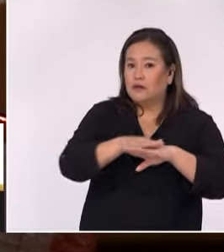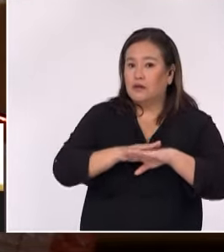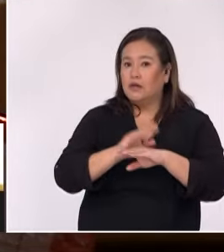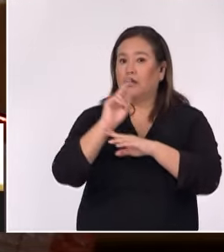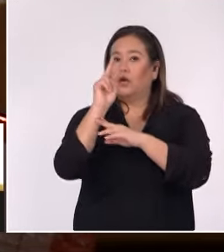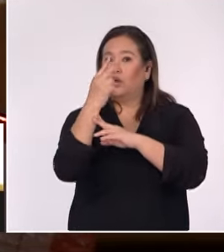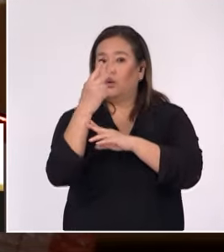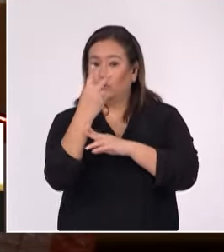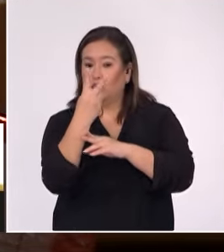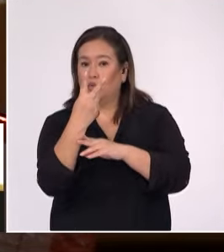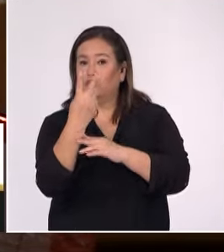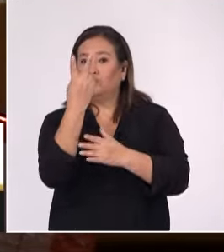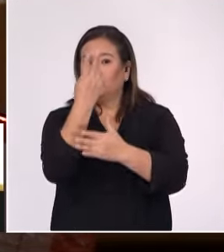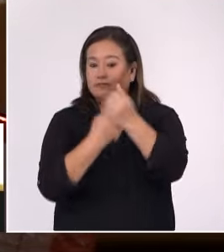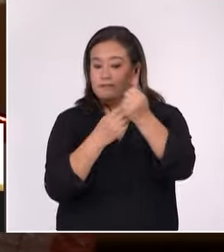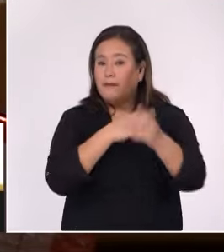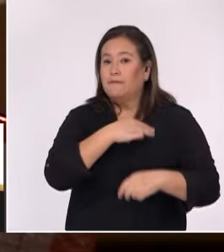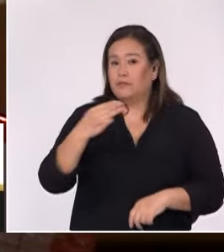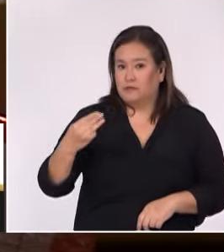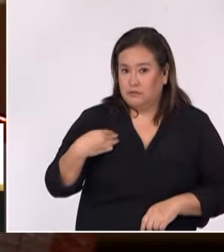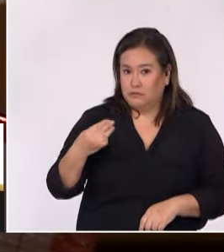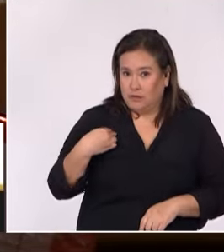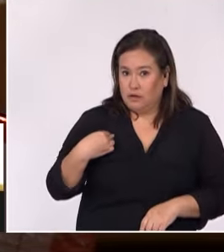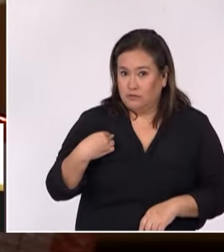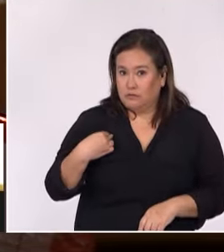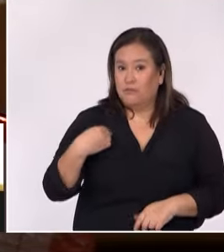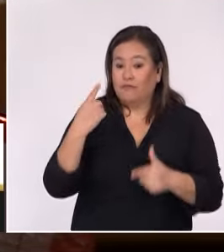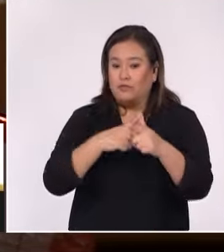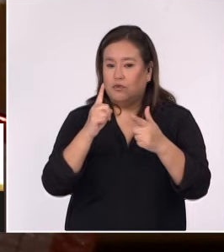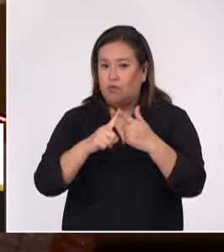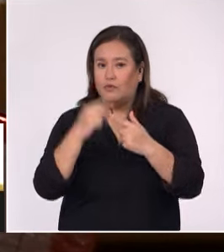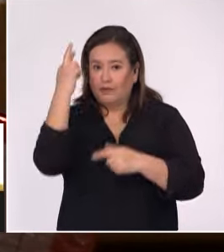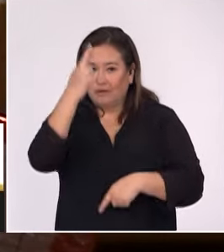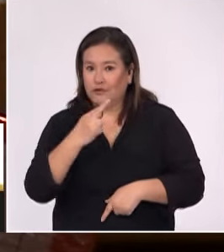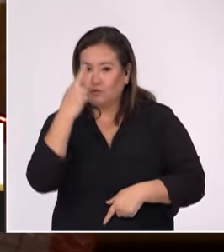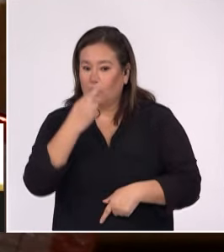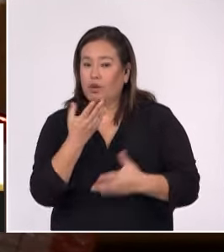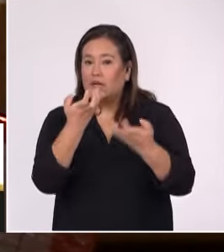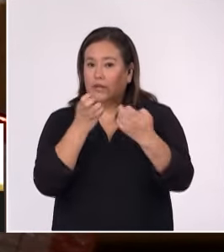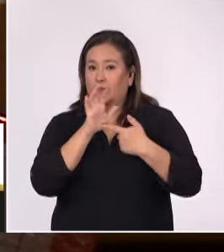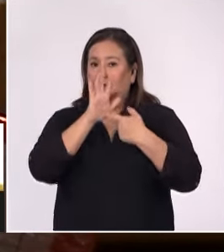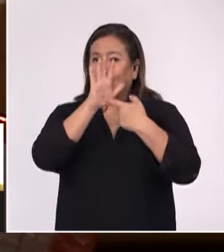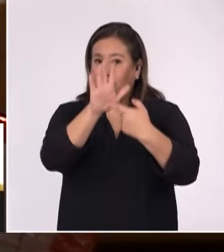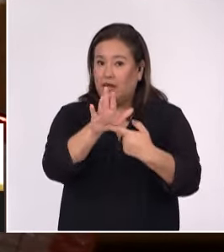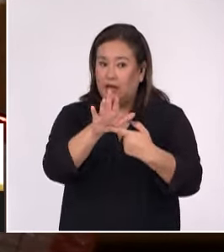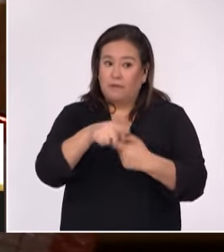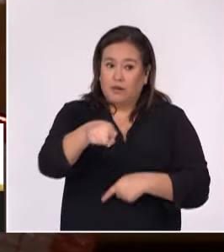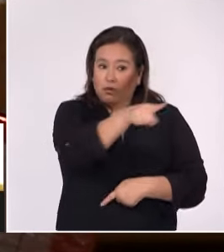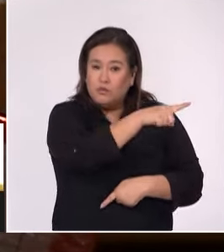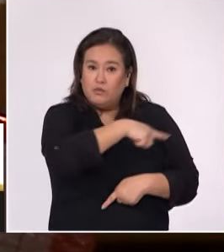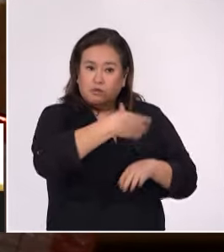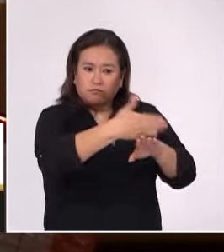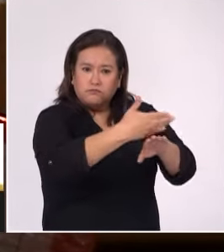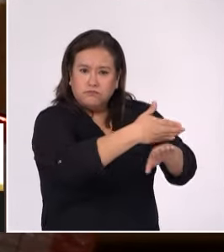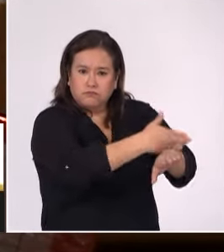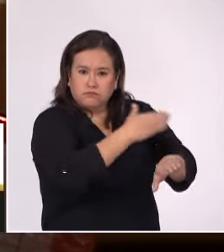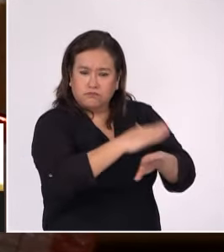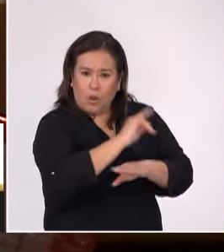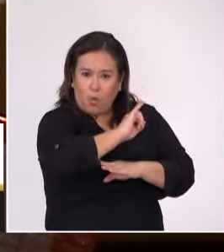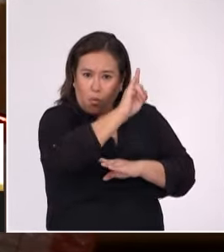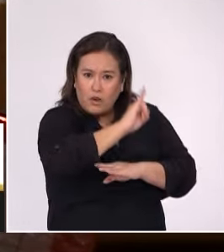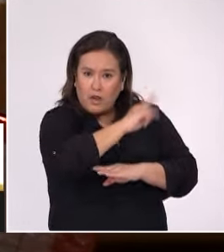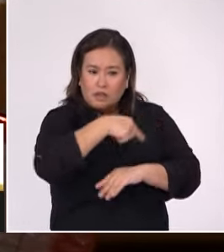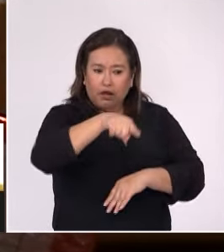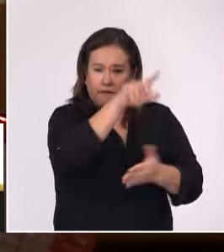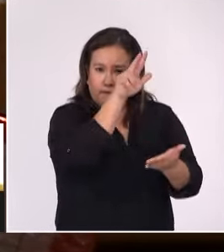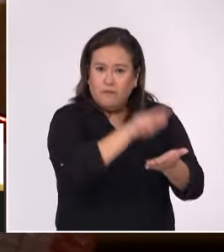pares de ministerios. Por ello, me comprometo a presentar, para que sean tramitados con carácter de urgencia, de